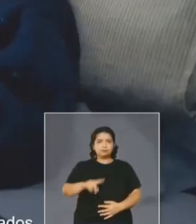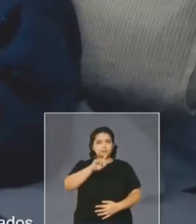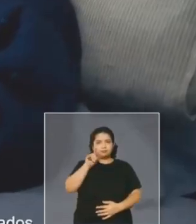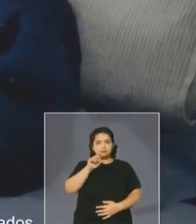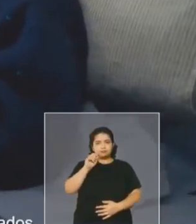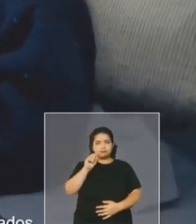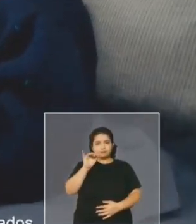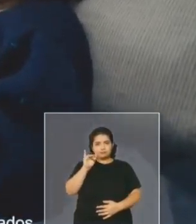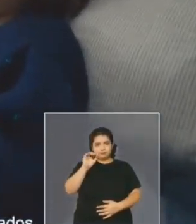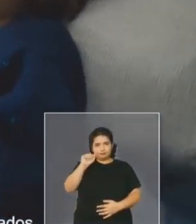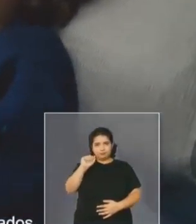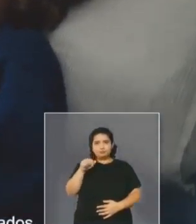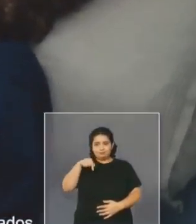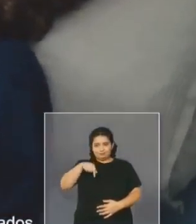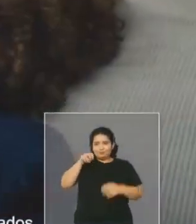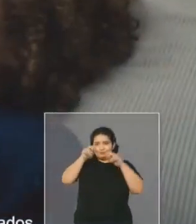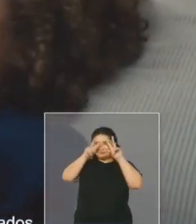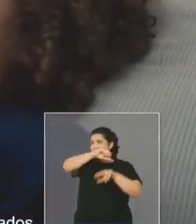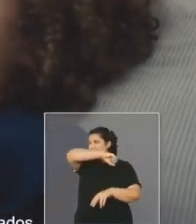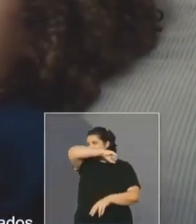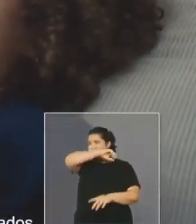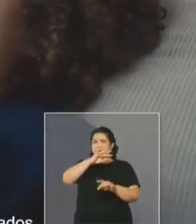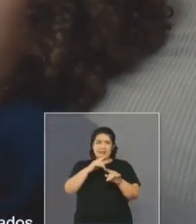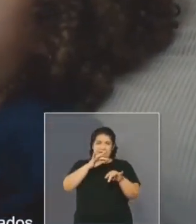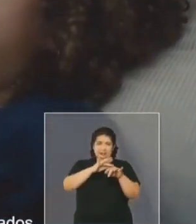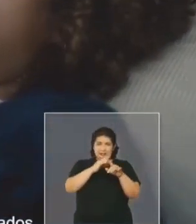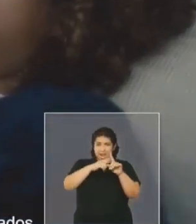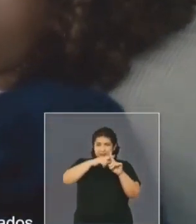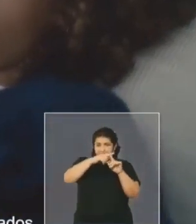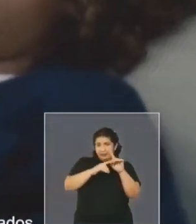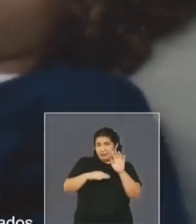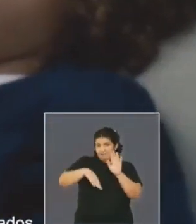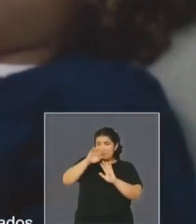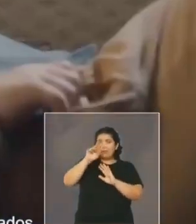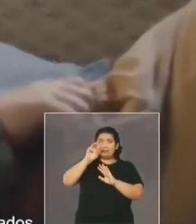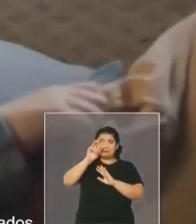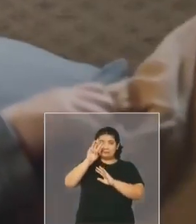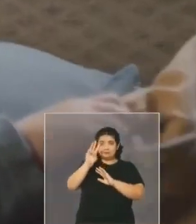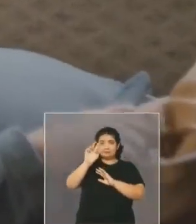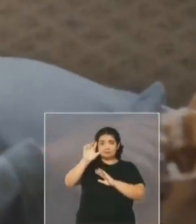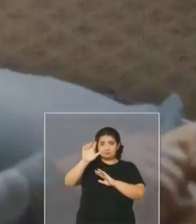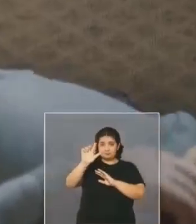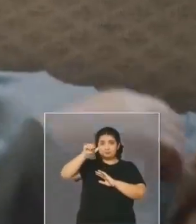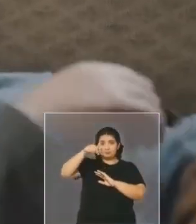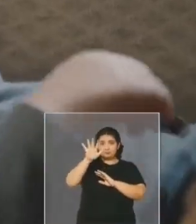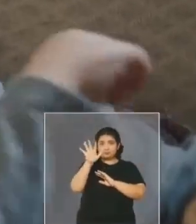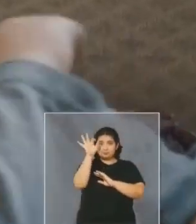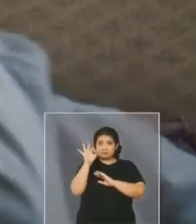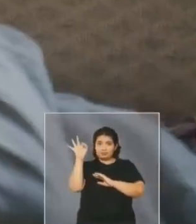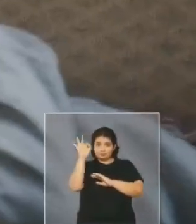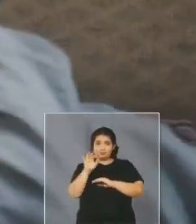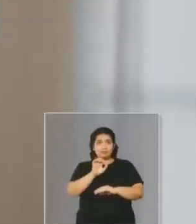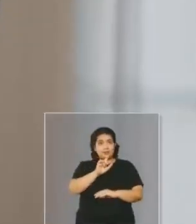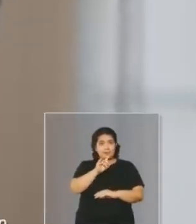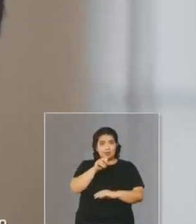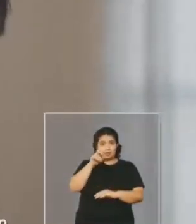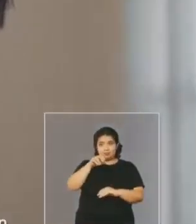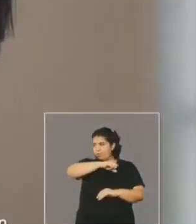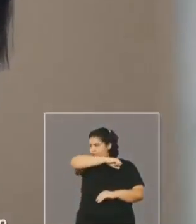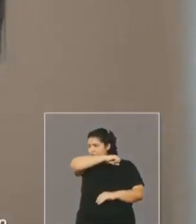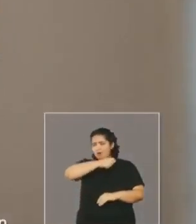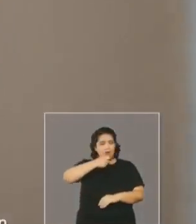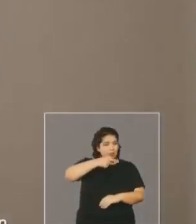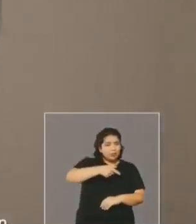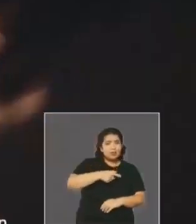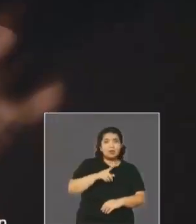Sofía hoy despertó con tos y temperatura sobre 37,5 grados. Emilio con tos y flemas. Tomás con